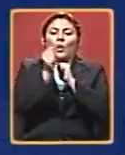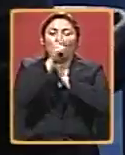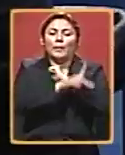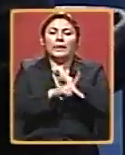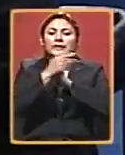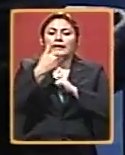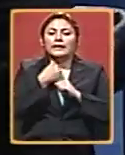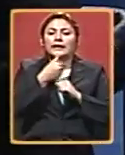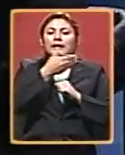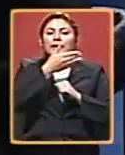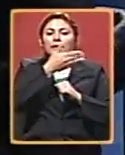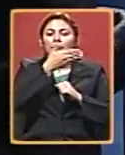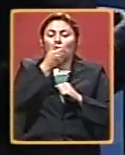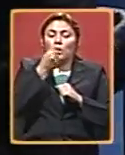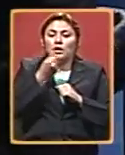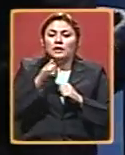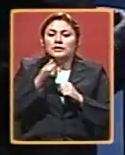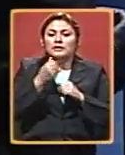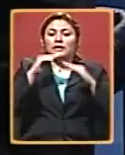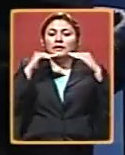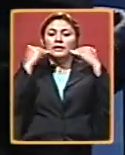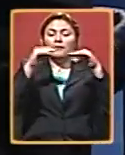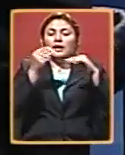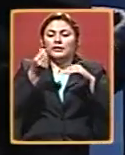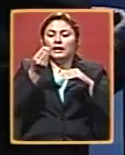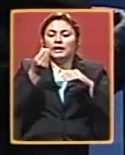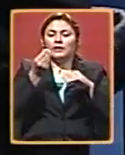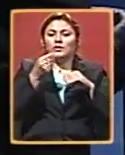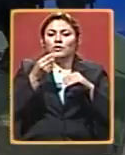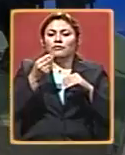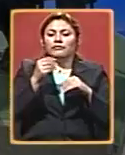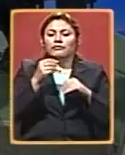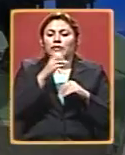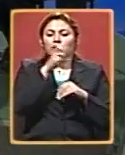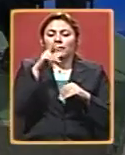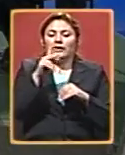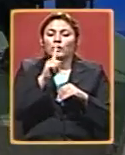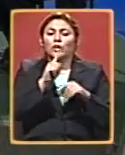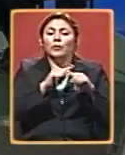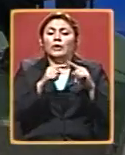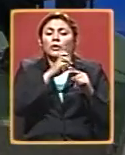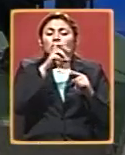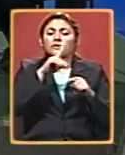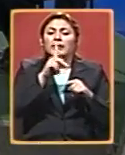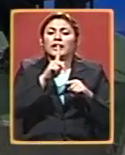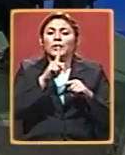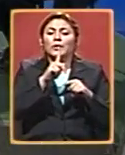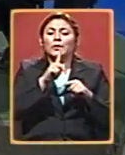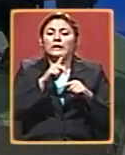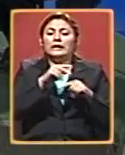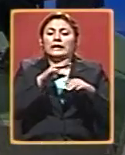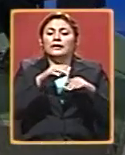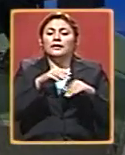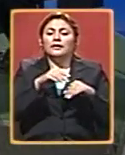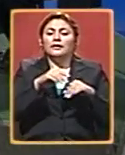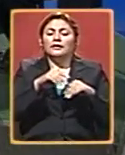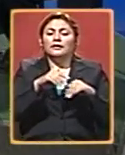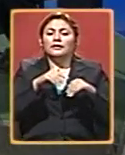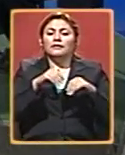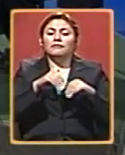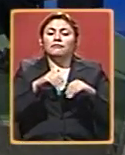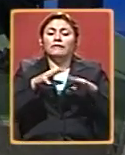tienen muchos mejores niveles de ingreso que el nuestro, por ejemplo. Entonces, pero no se conforma Costa Rica con este modelo exitoso de